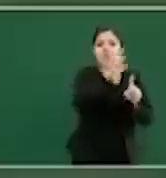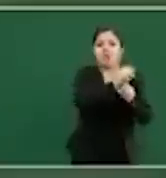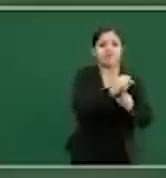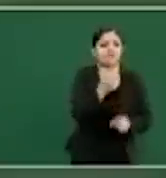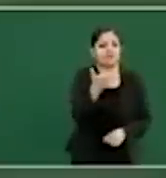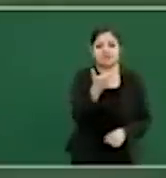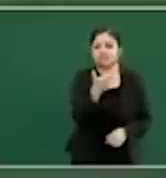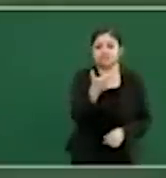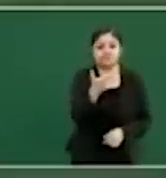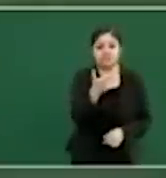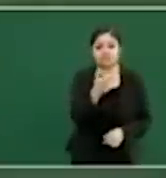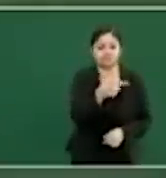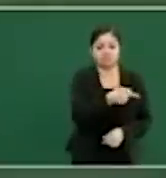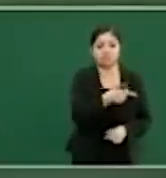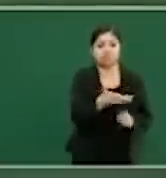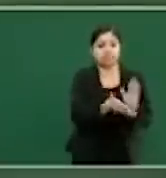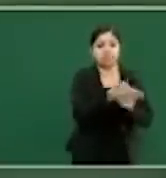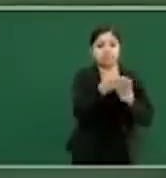construir